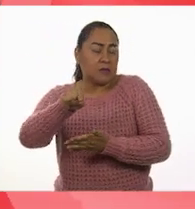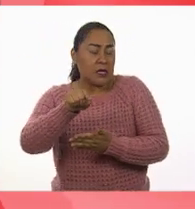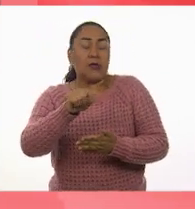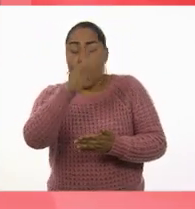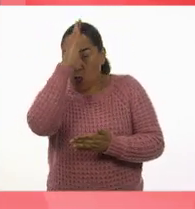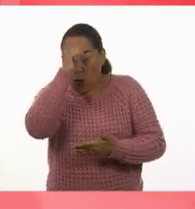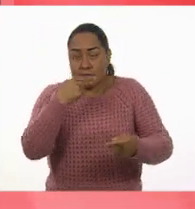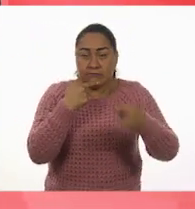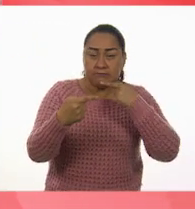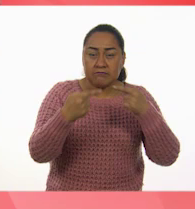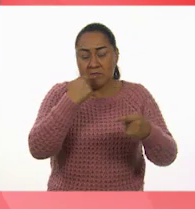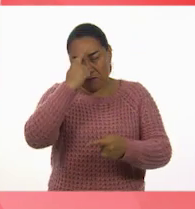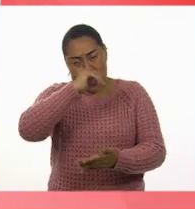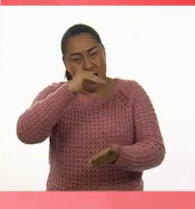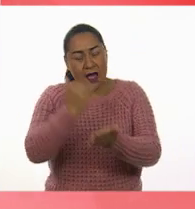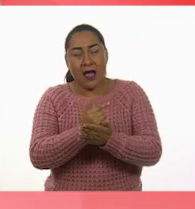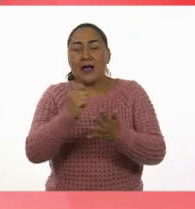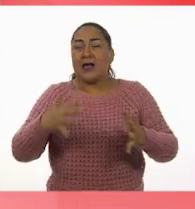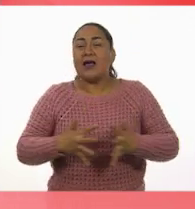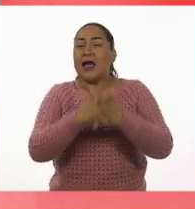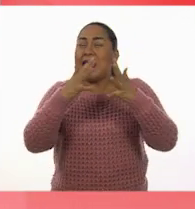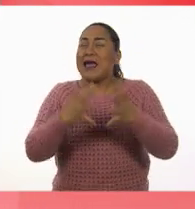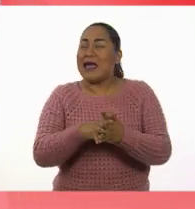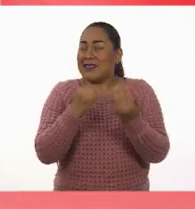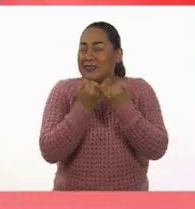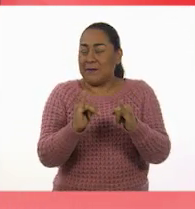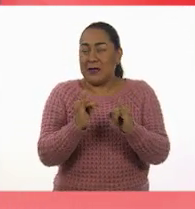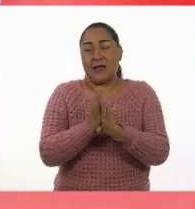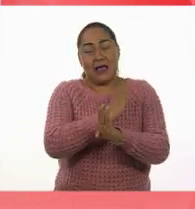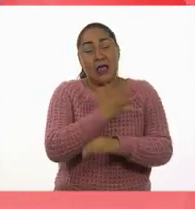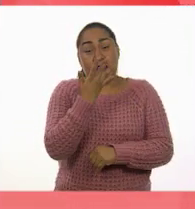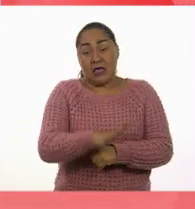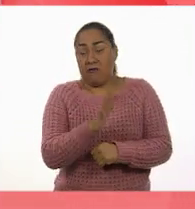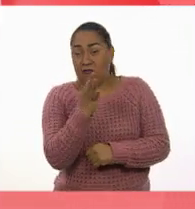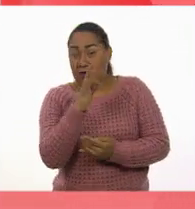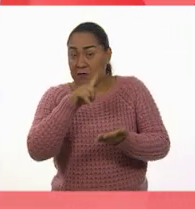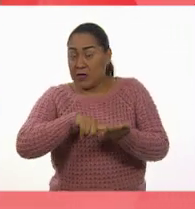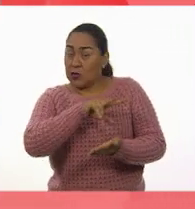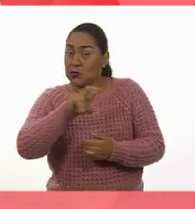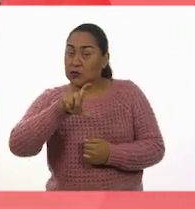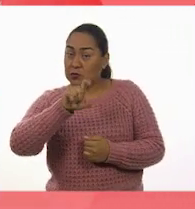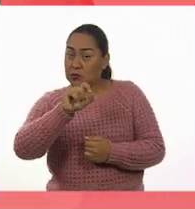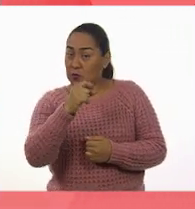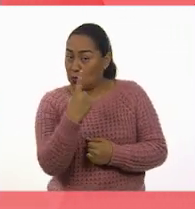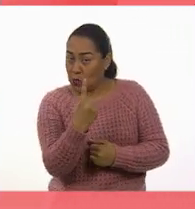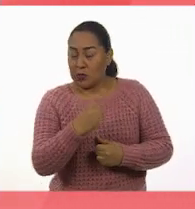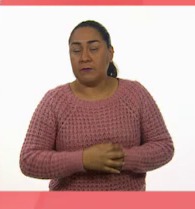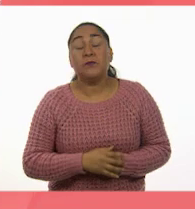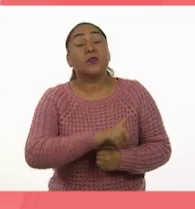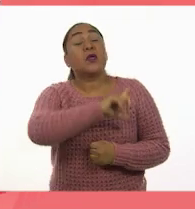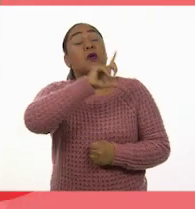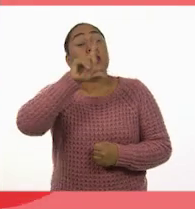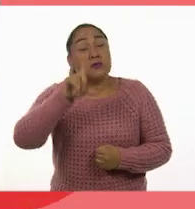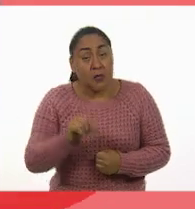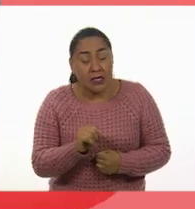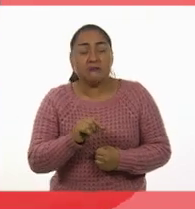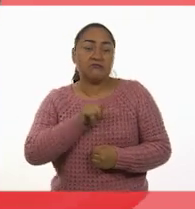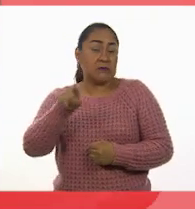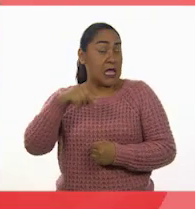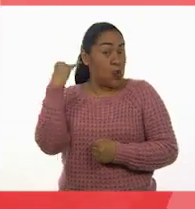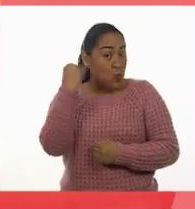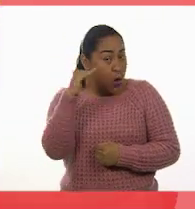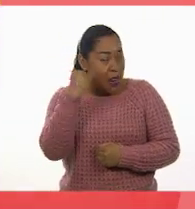un pacto y poner fin a la guerra de independencia el 10 de febrero de 1821. Posteriormente, en